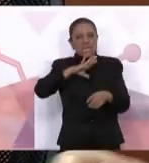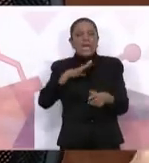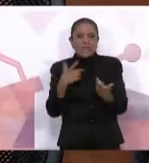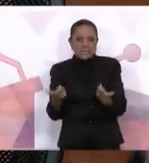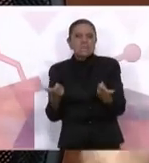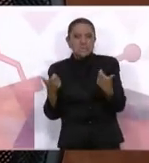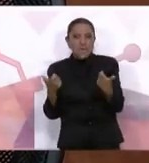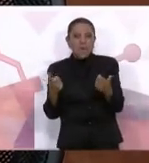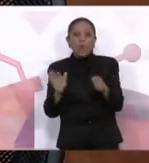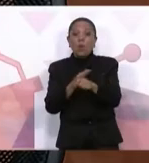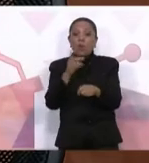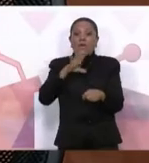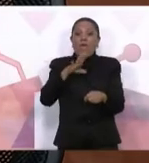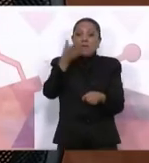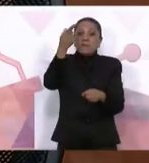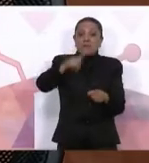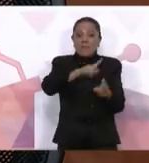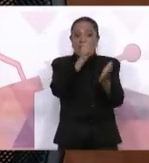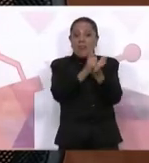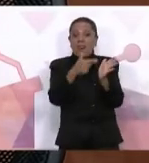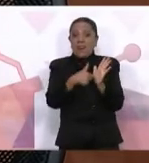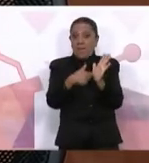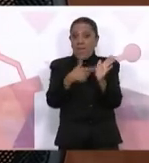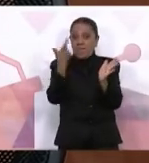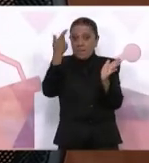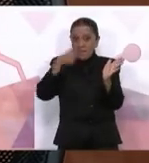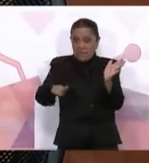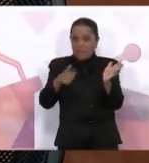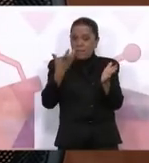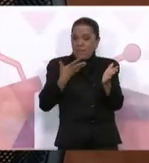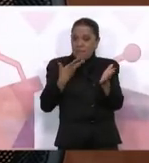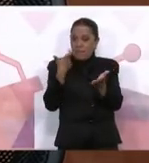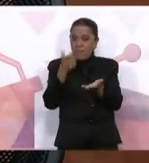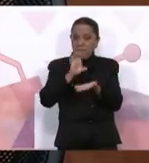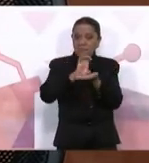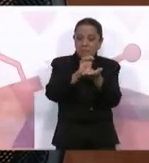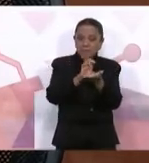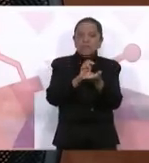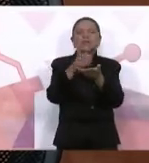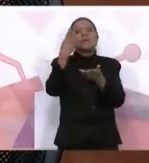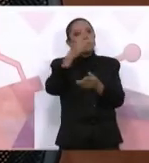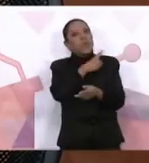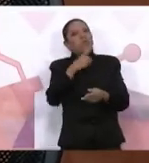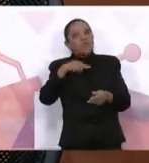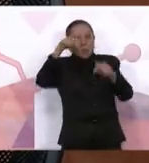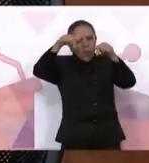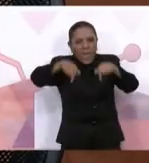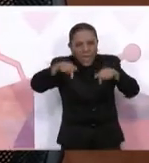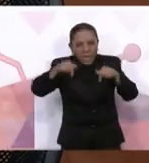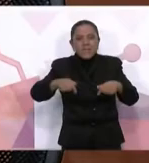llegar a ellos sin deuda los tenemos que jugar más con los constructores locales proveedores locales maná local